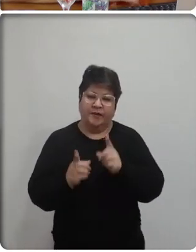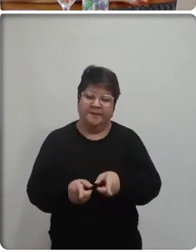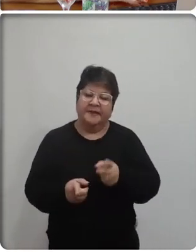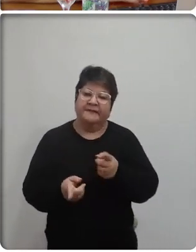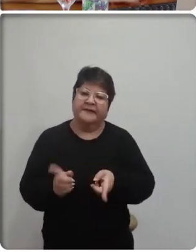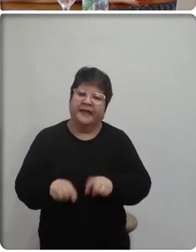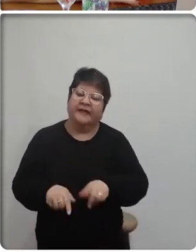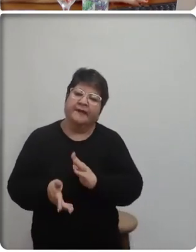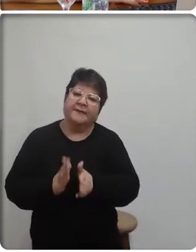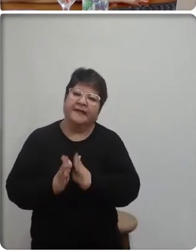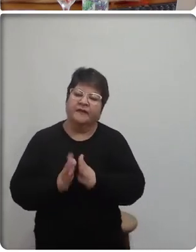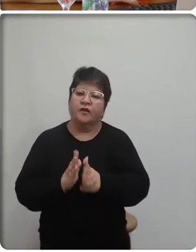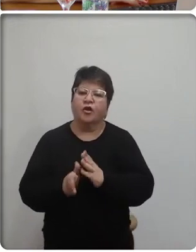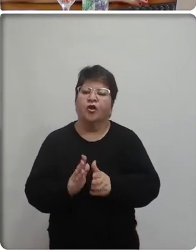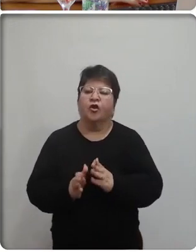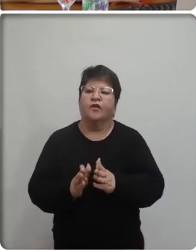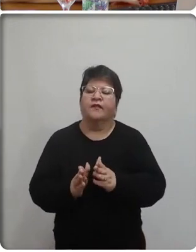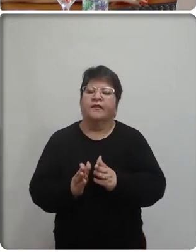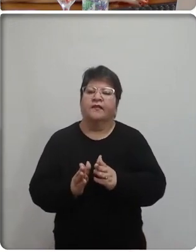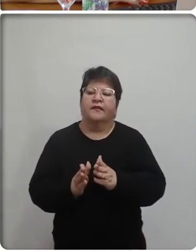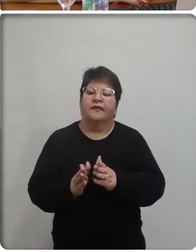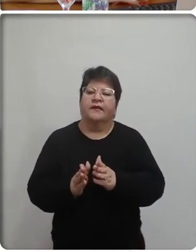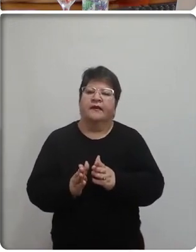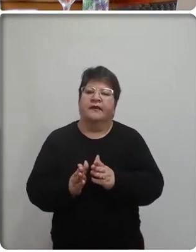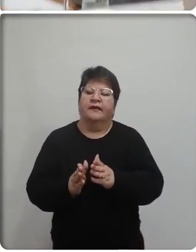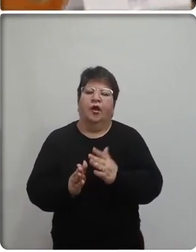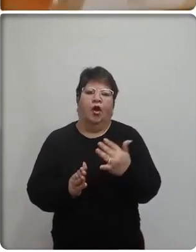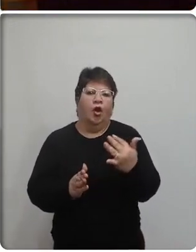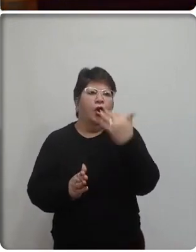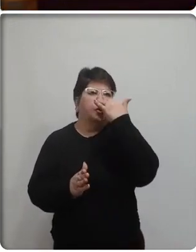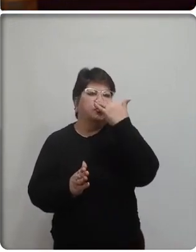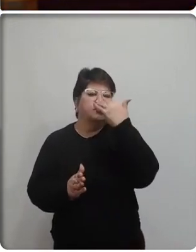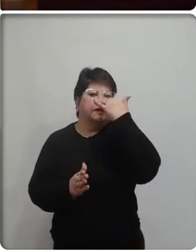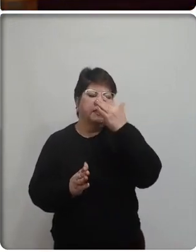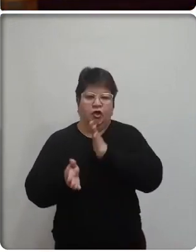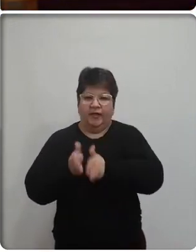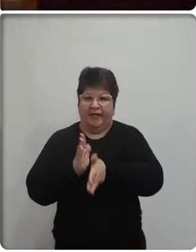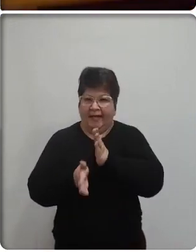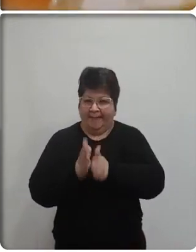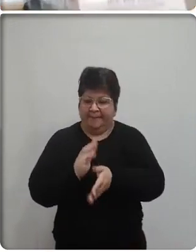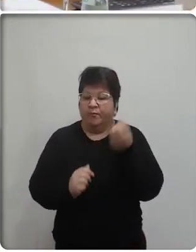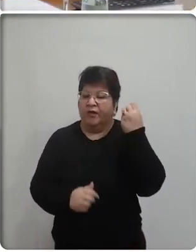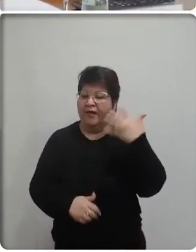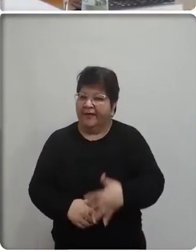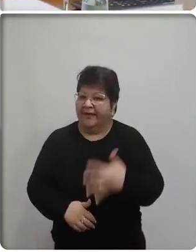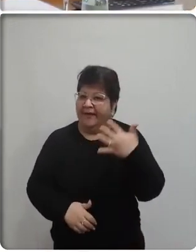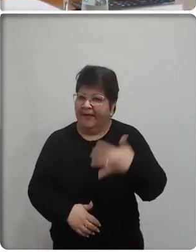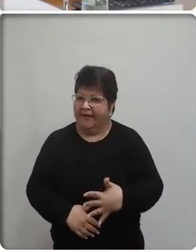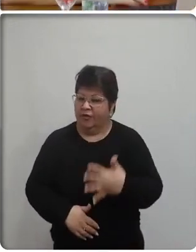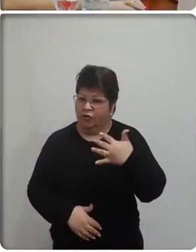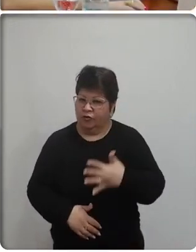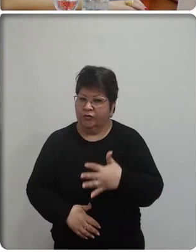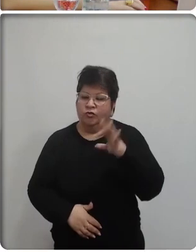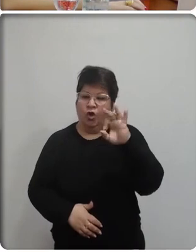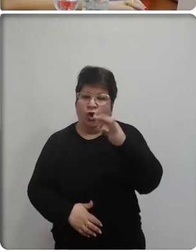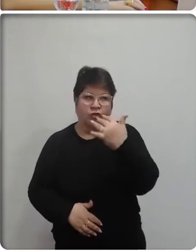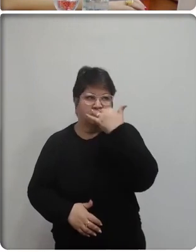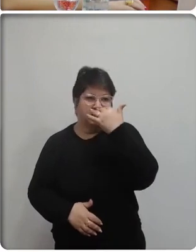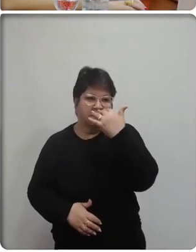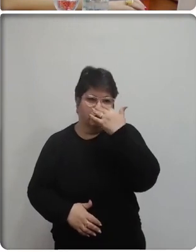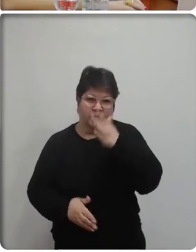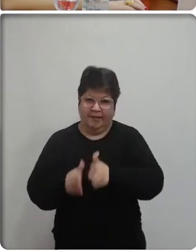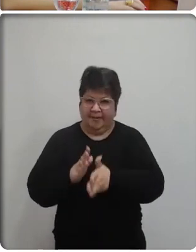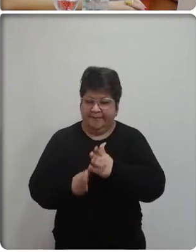y oxigenoterapia, fundamentalmente la oxigenoterapia porque es un recurso caro y nosotros tenemos los